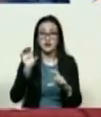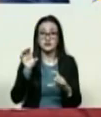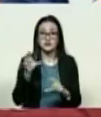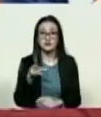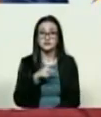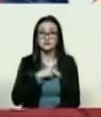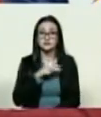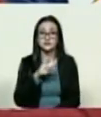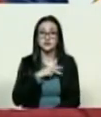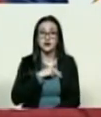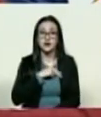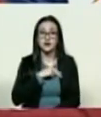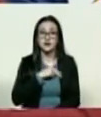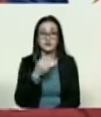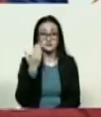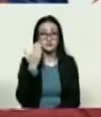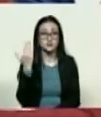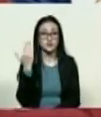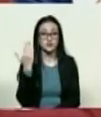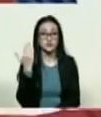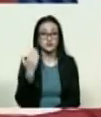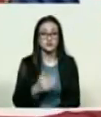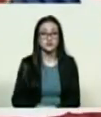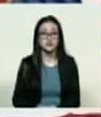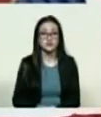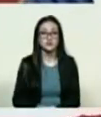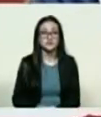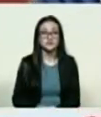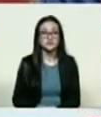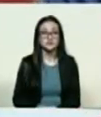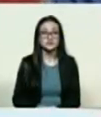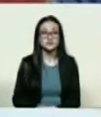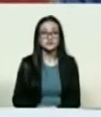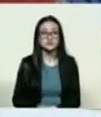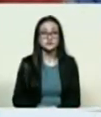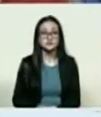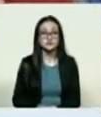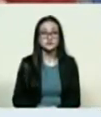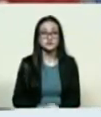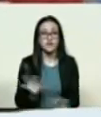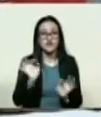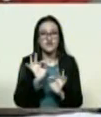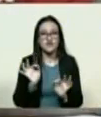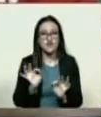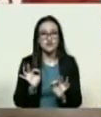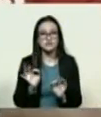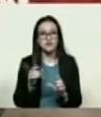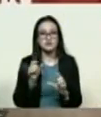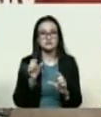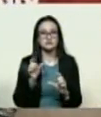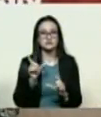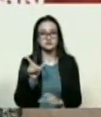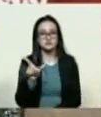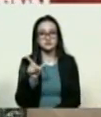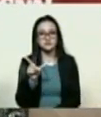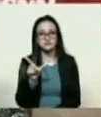cámara por favor, va a ser así. Un modelo de carnet.